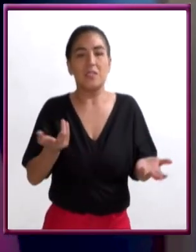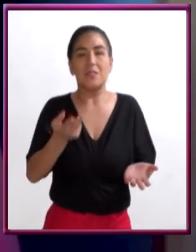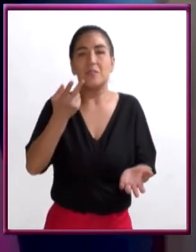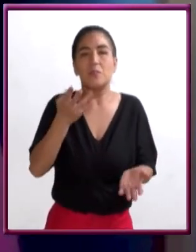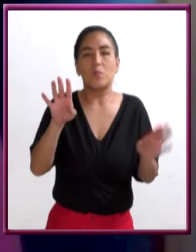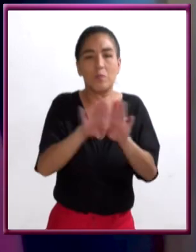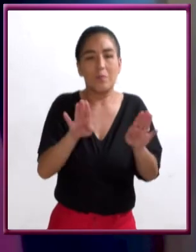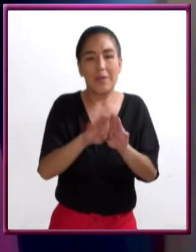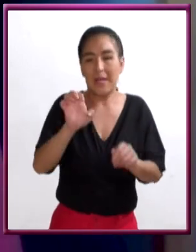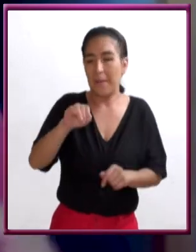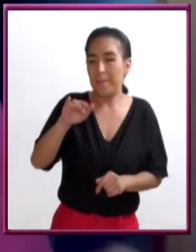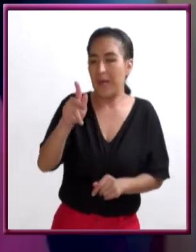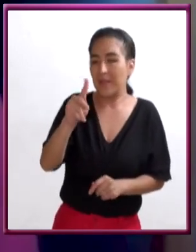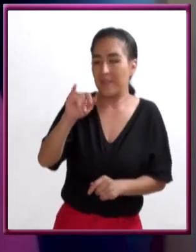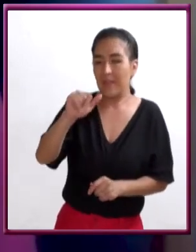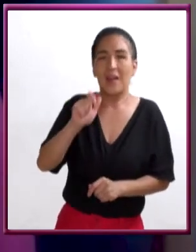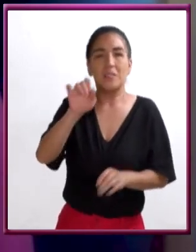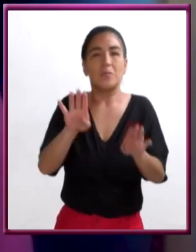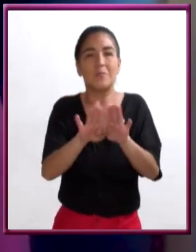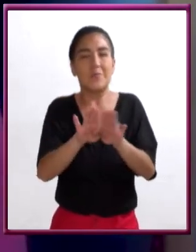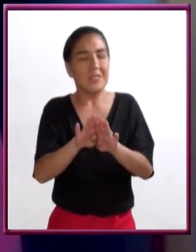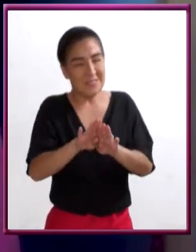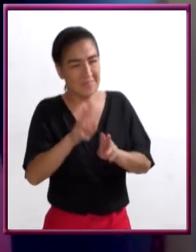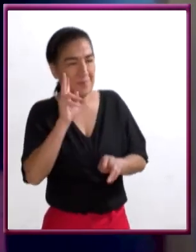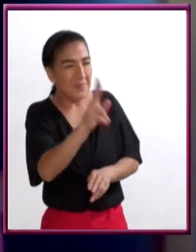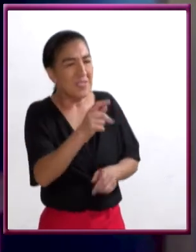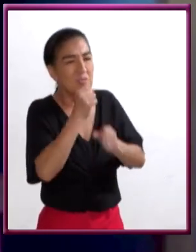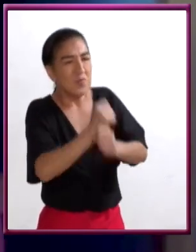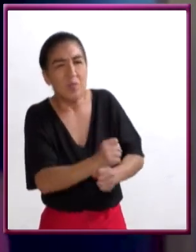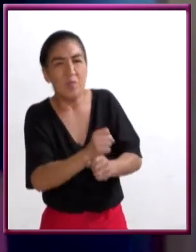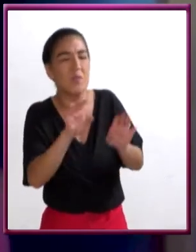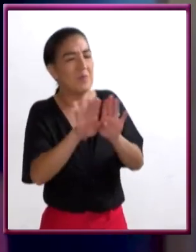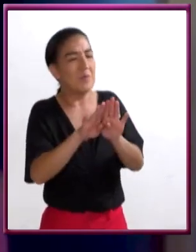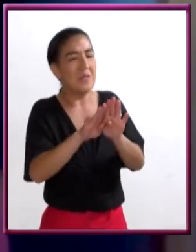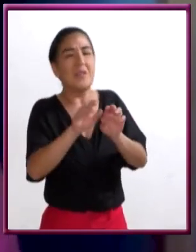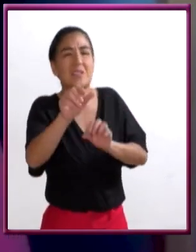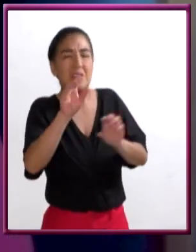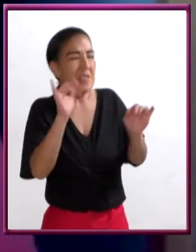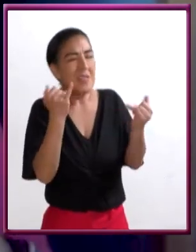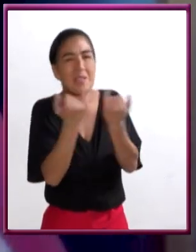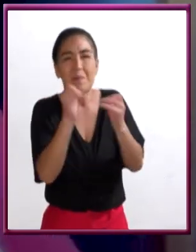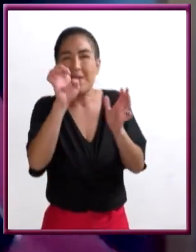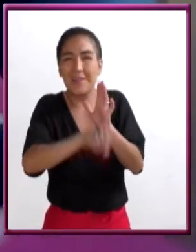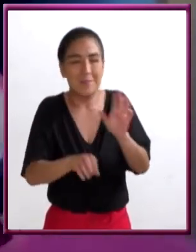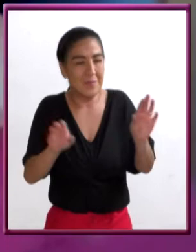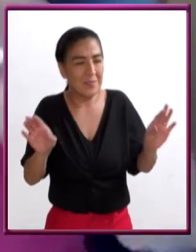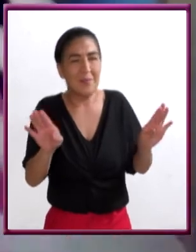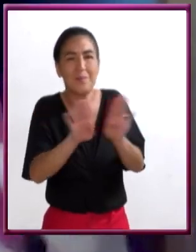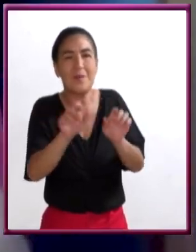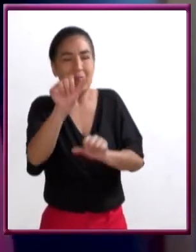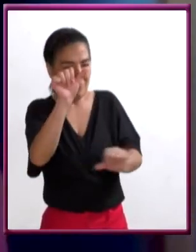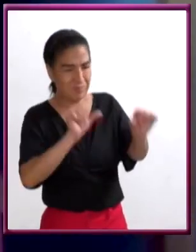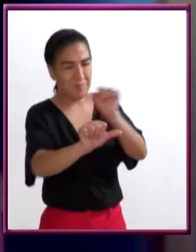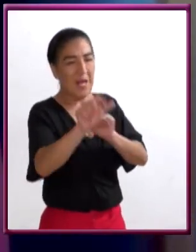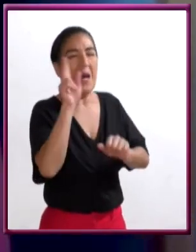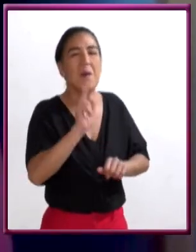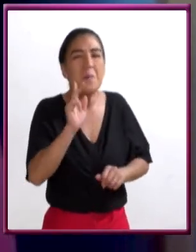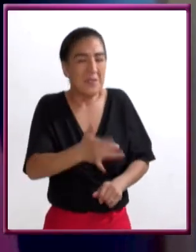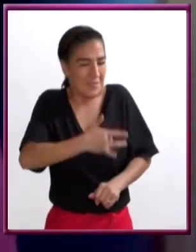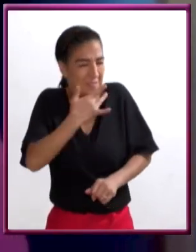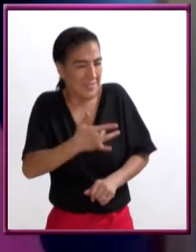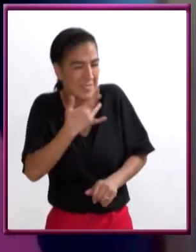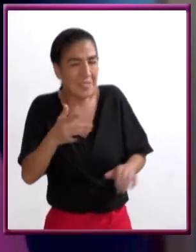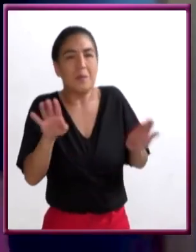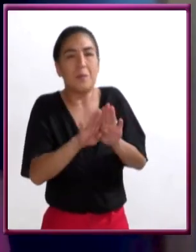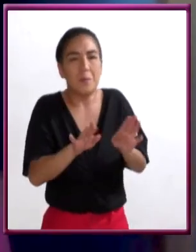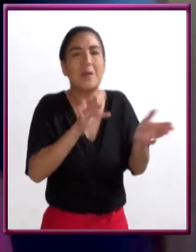carecer de empatía, que impide ver al otro y a sus necesidades, y es una máscara de seguridad